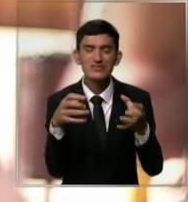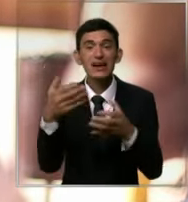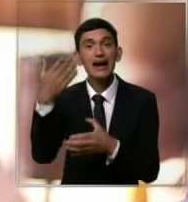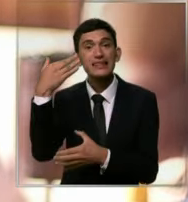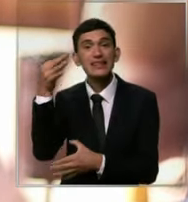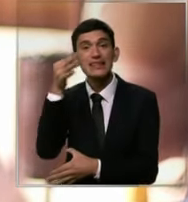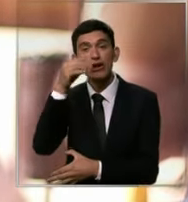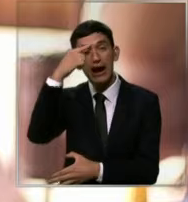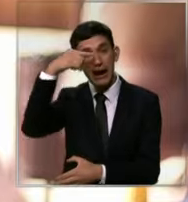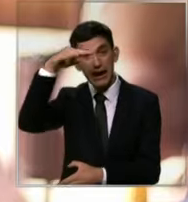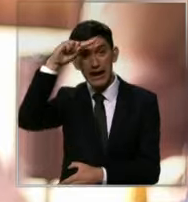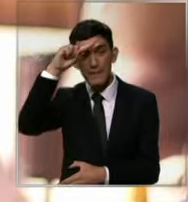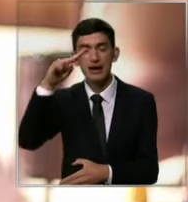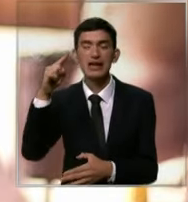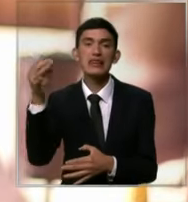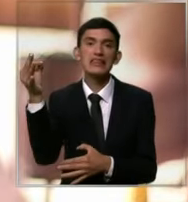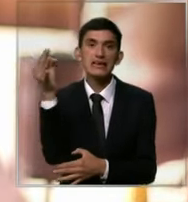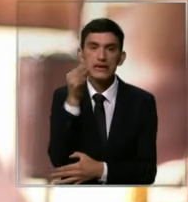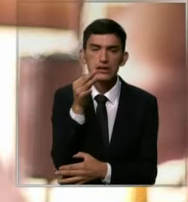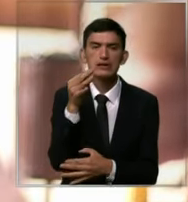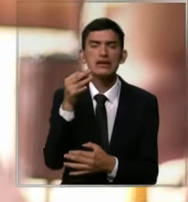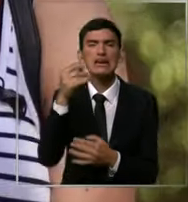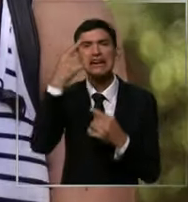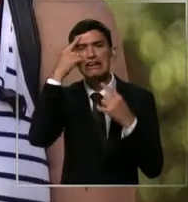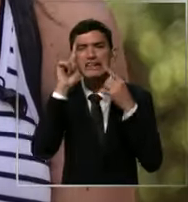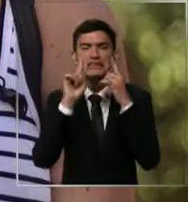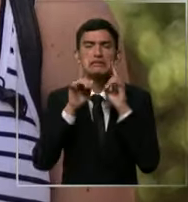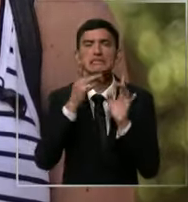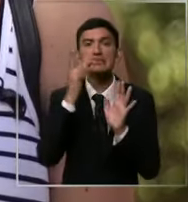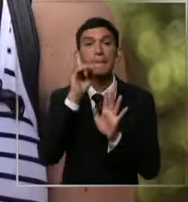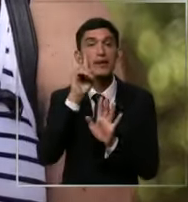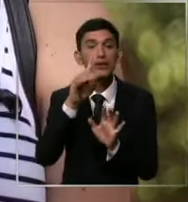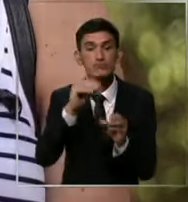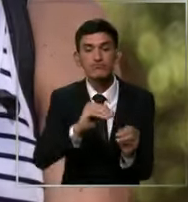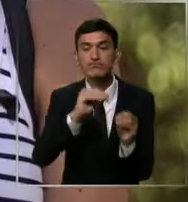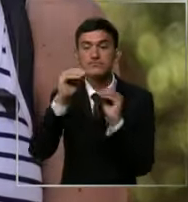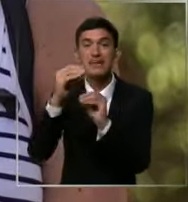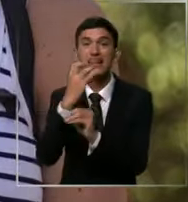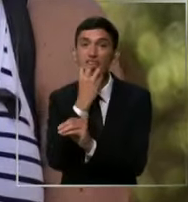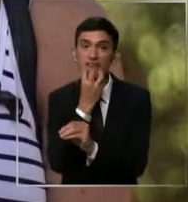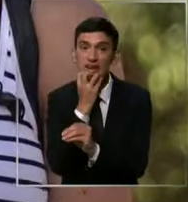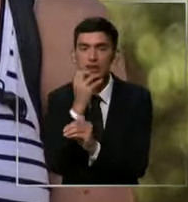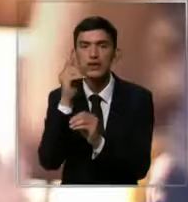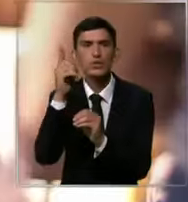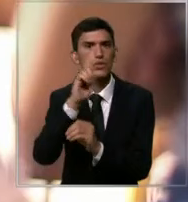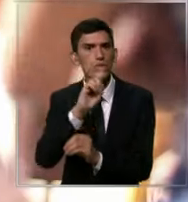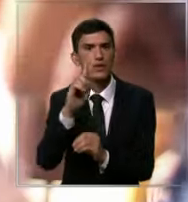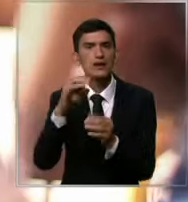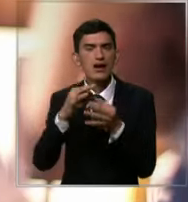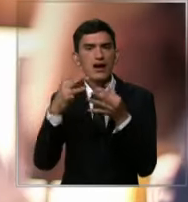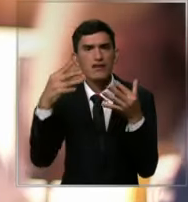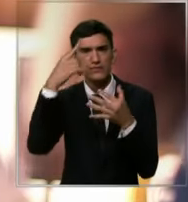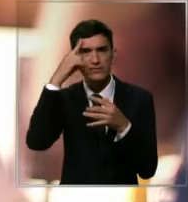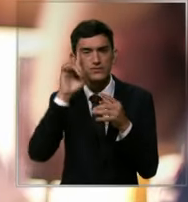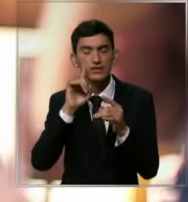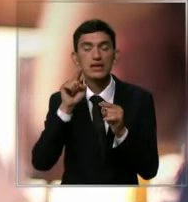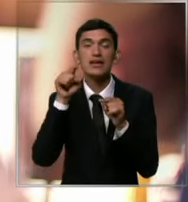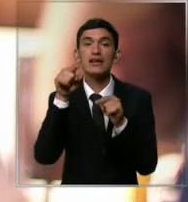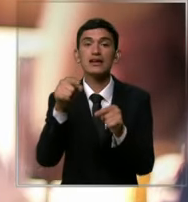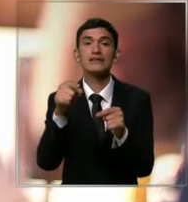eran heridas estéticas, pero al trasladarlo a Antofagasta fueron heridas considerables. Tuvo la pérdida